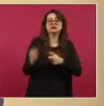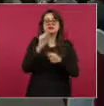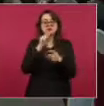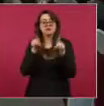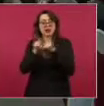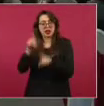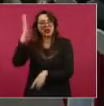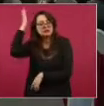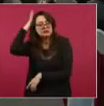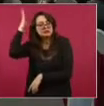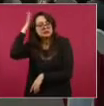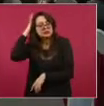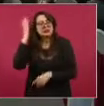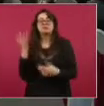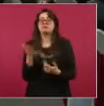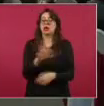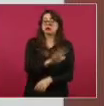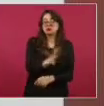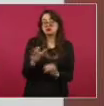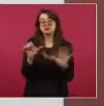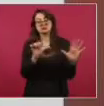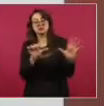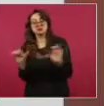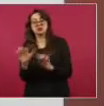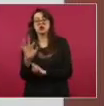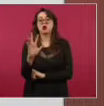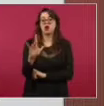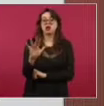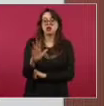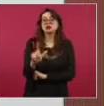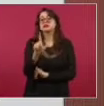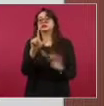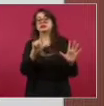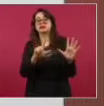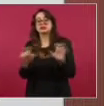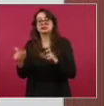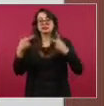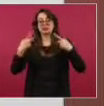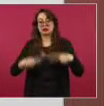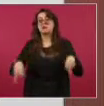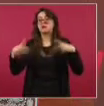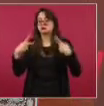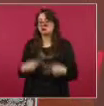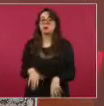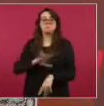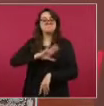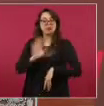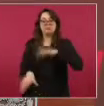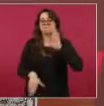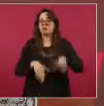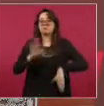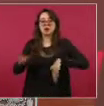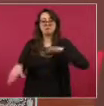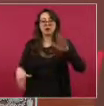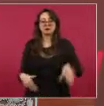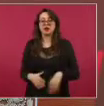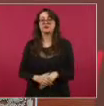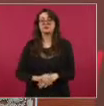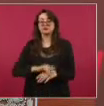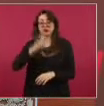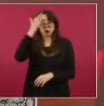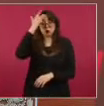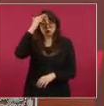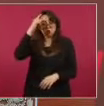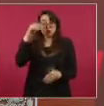víctimas fue de entre 650 y 700 personas. En el archivo privado de